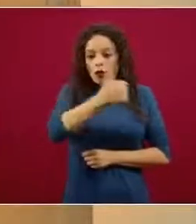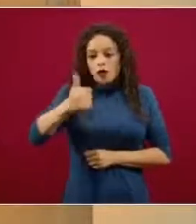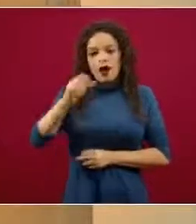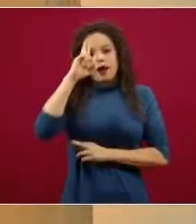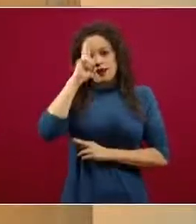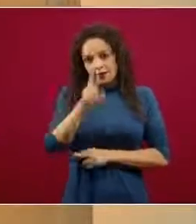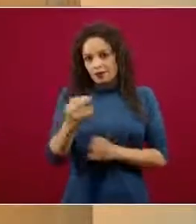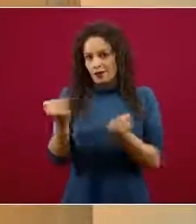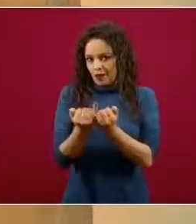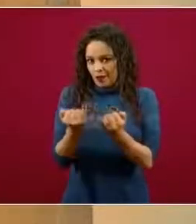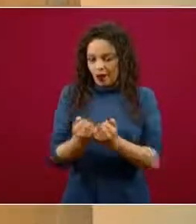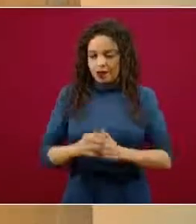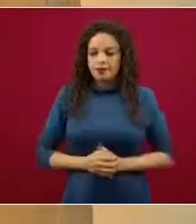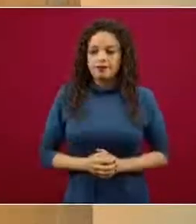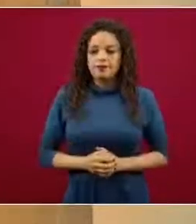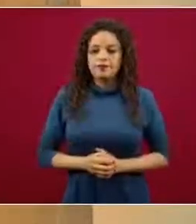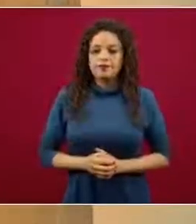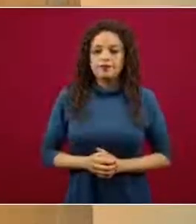abiertas, los